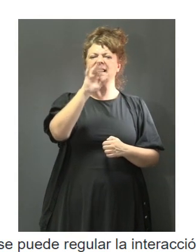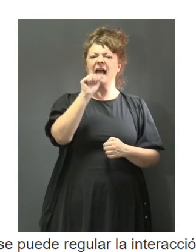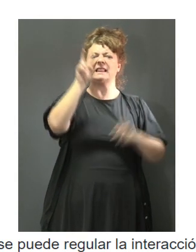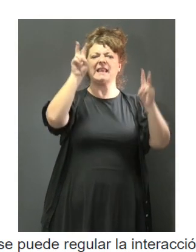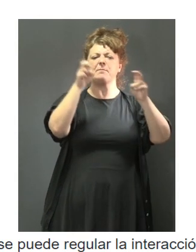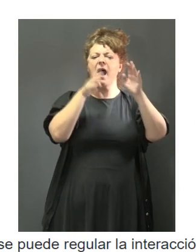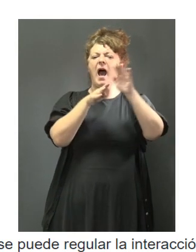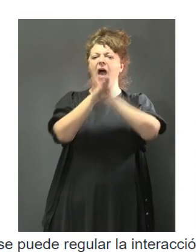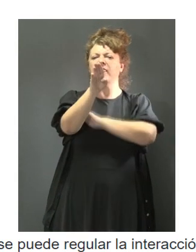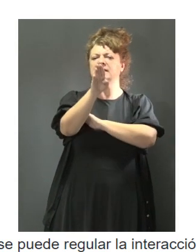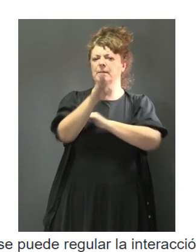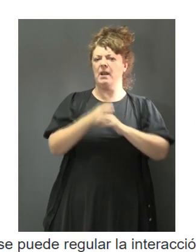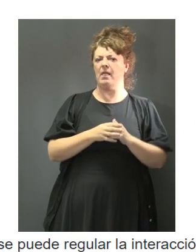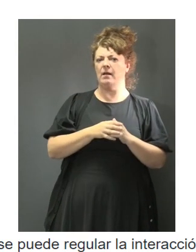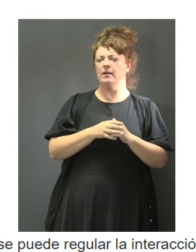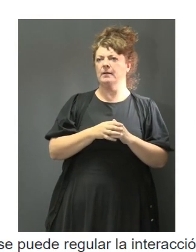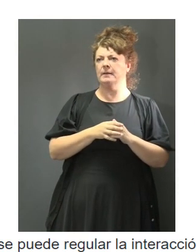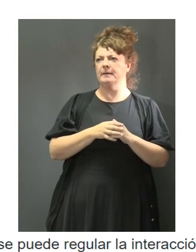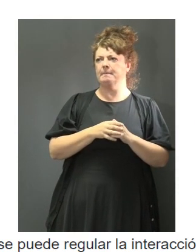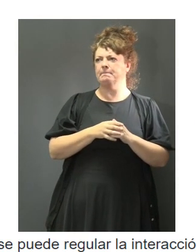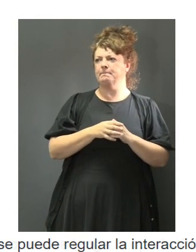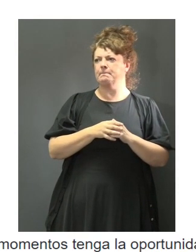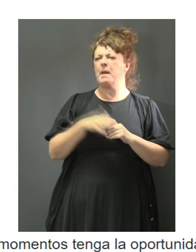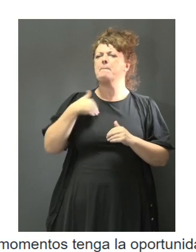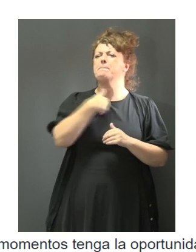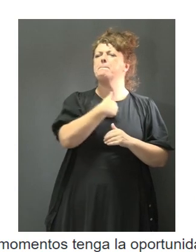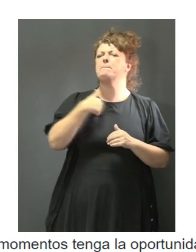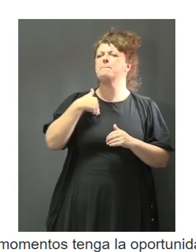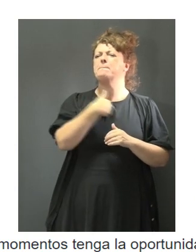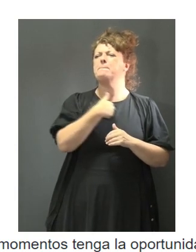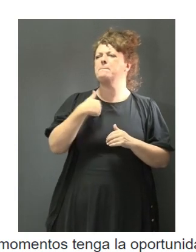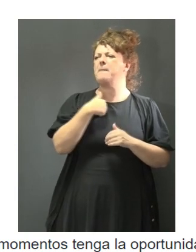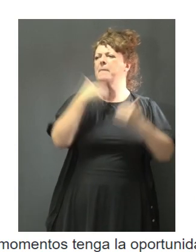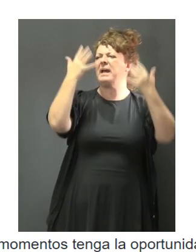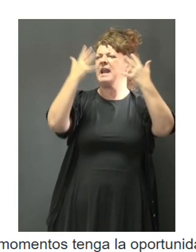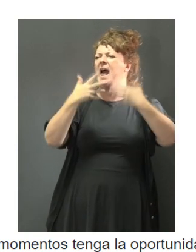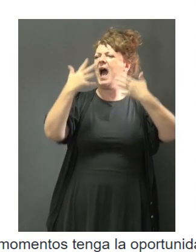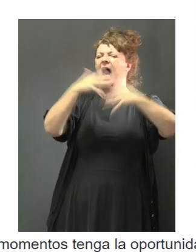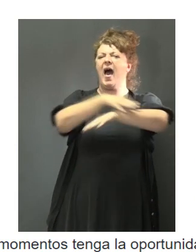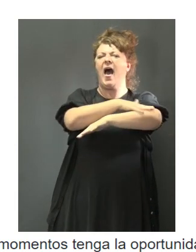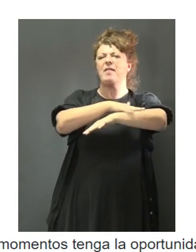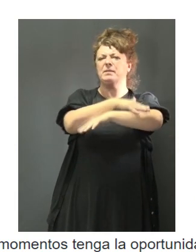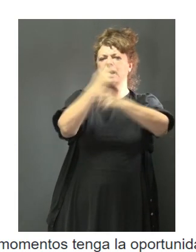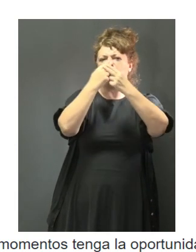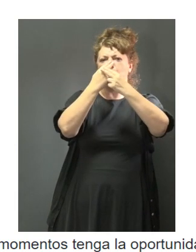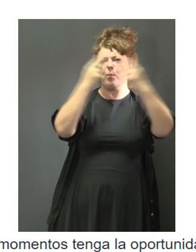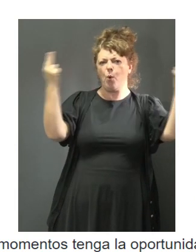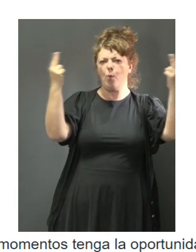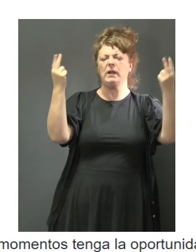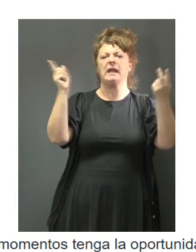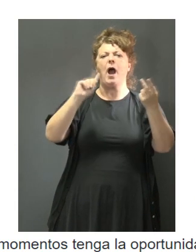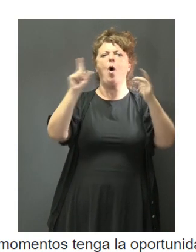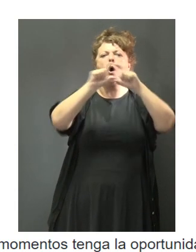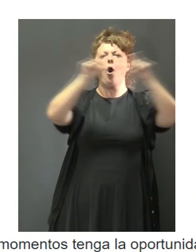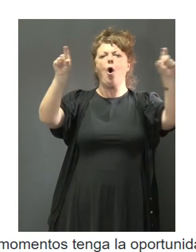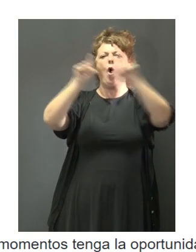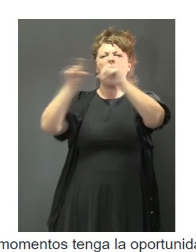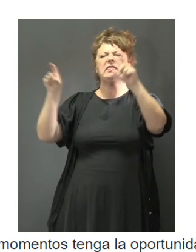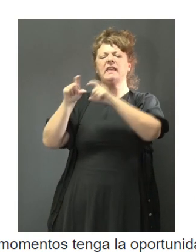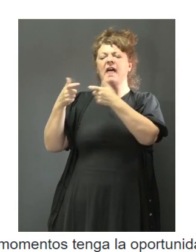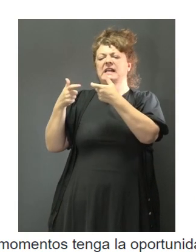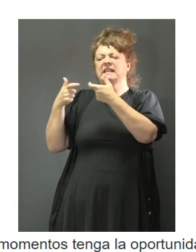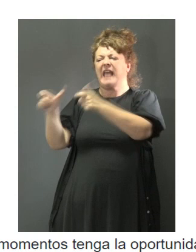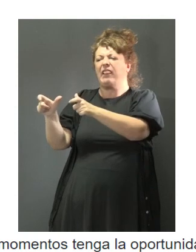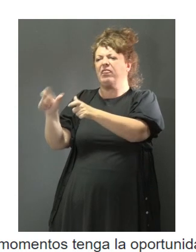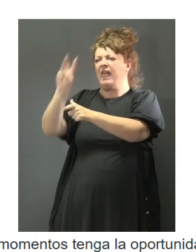accesibilidad, ¿cuál es el papel de la administración pública, las entidades del tercer